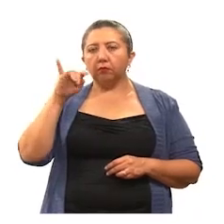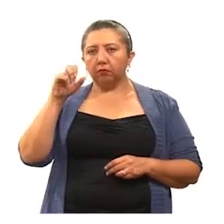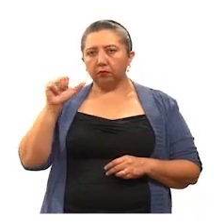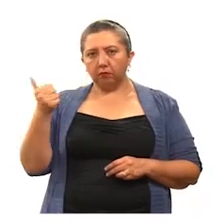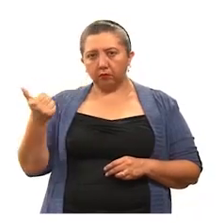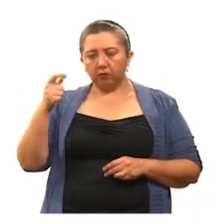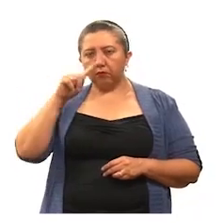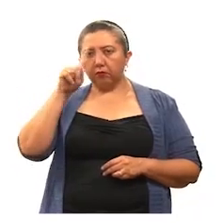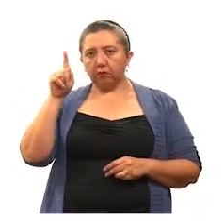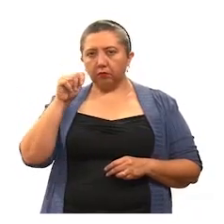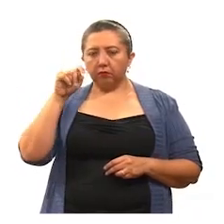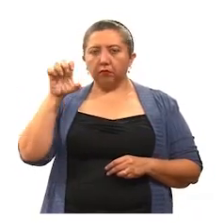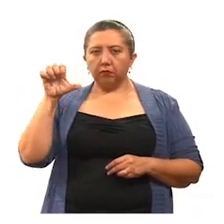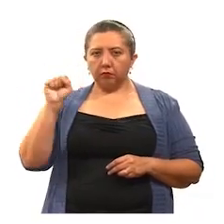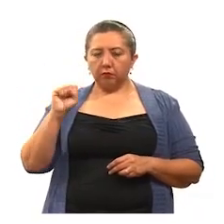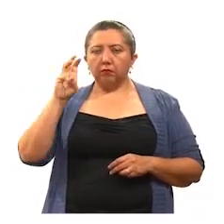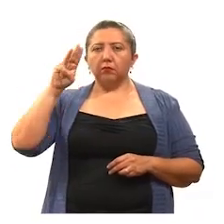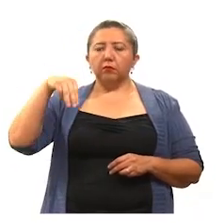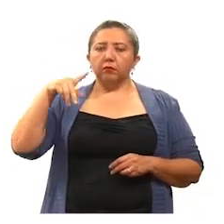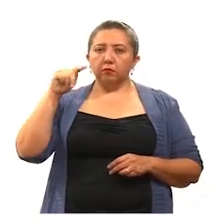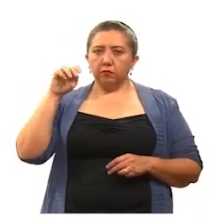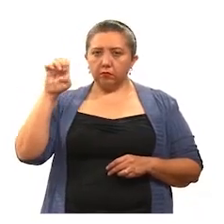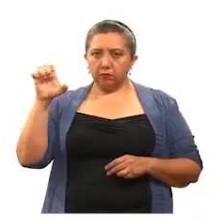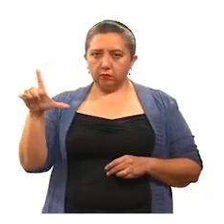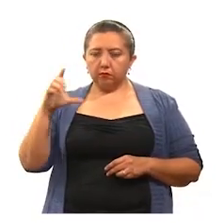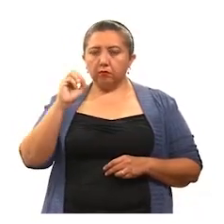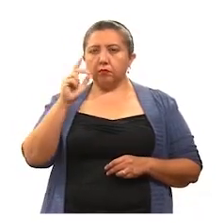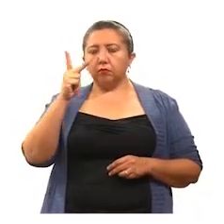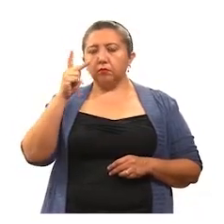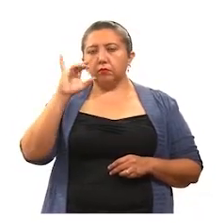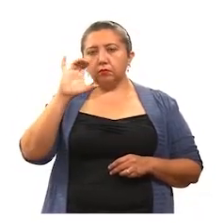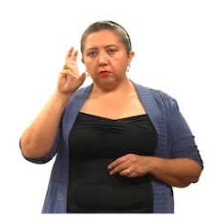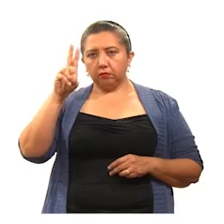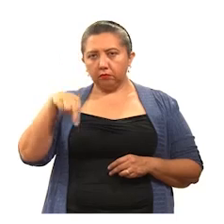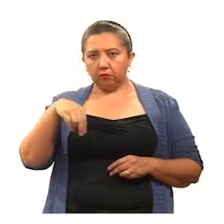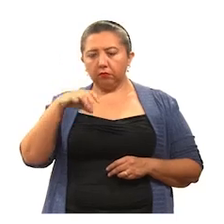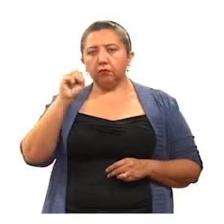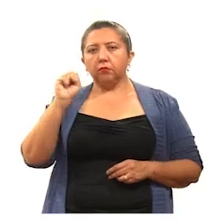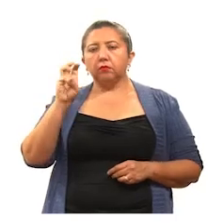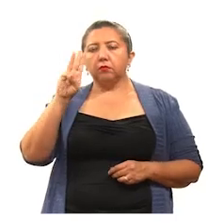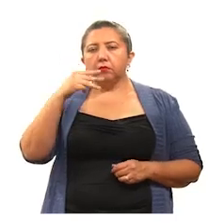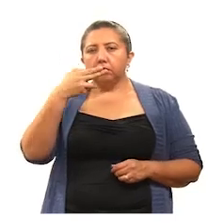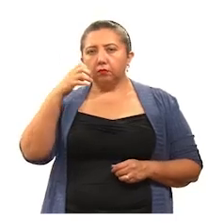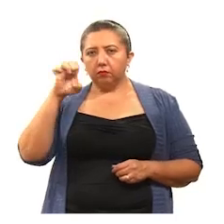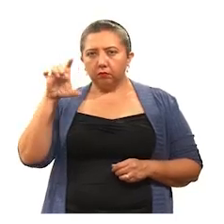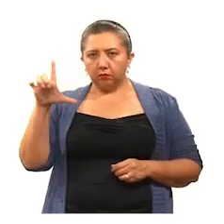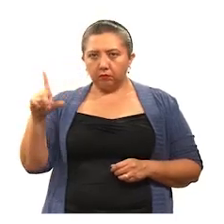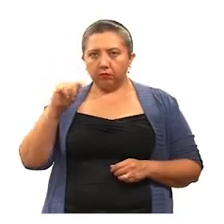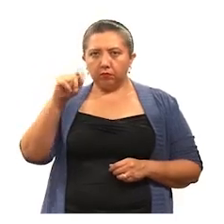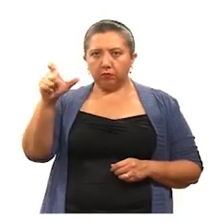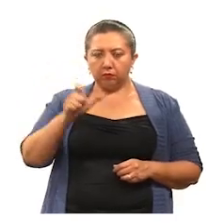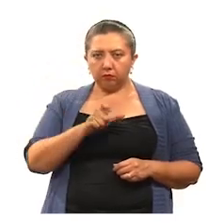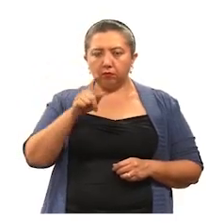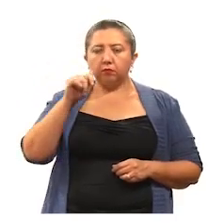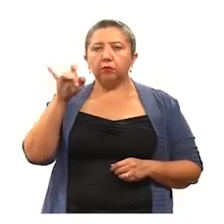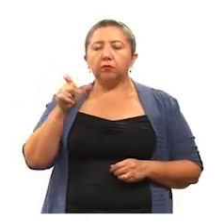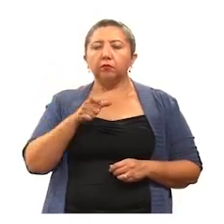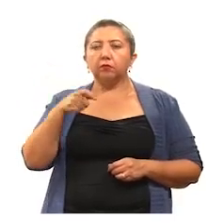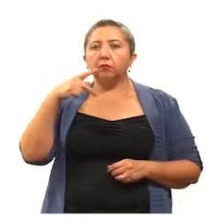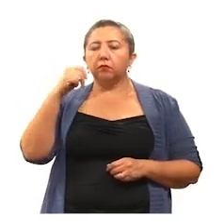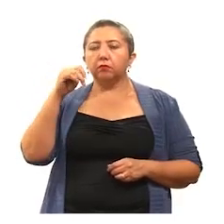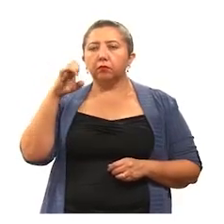en Citas, Junucmá, Motul, Opichem, Oxcutzcap, Samajil, Tecash,